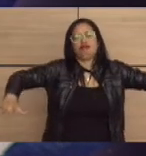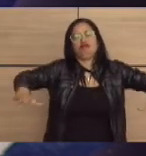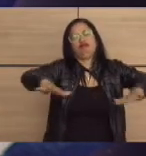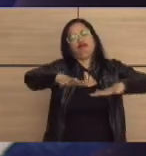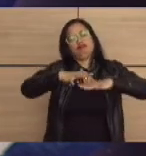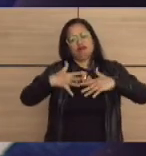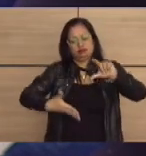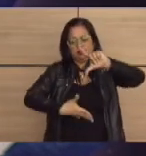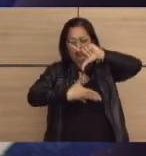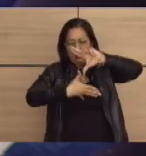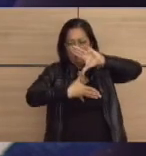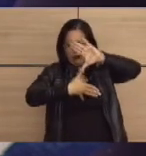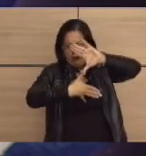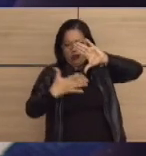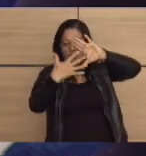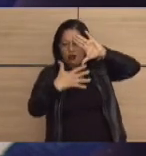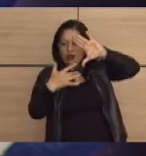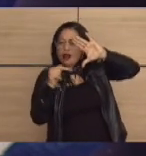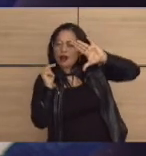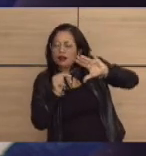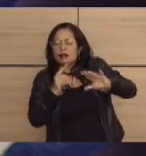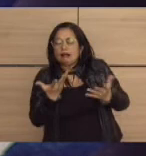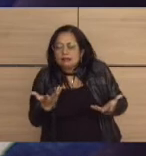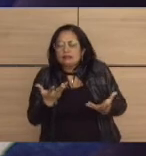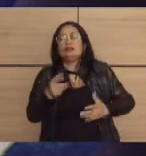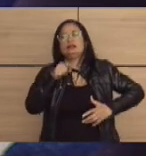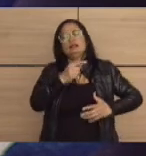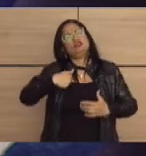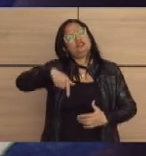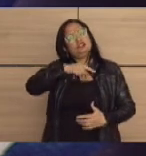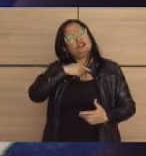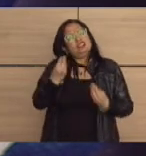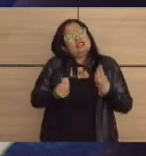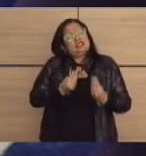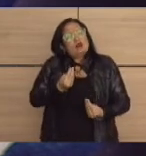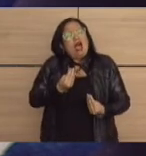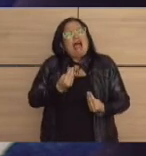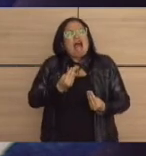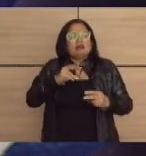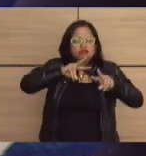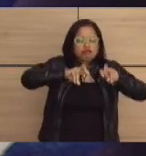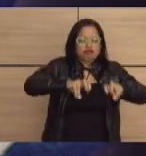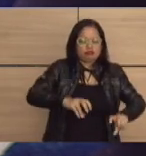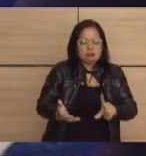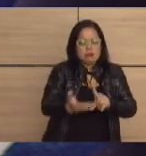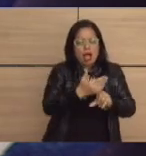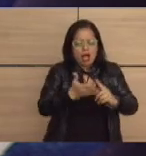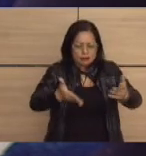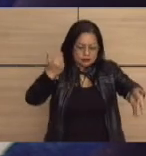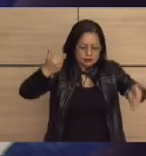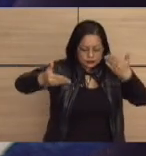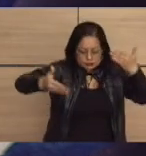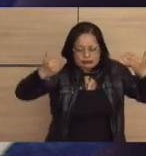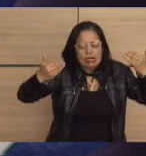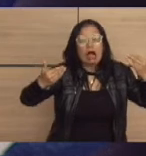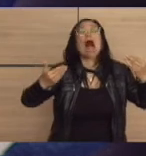América, y lo que nosotros hemos vivido desde entonces es un intento por descubrir. Y nosotros tenemos que